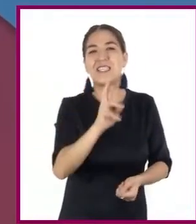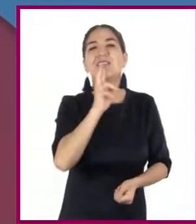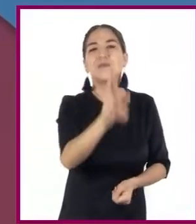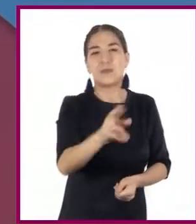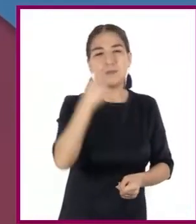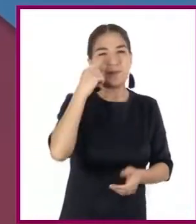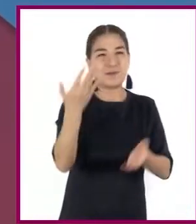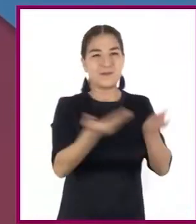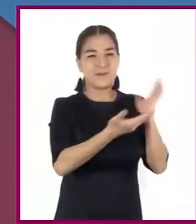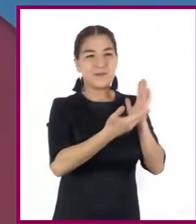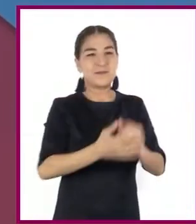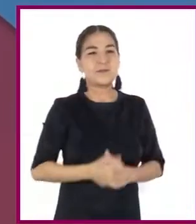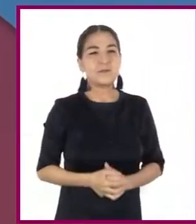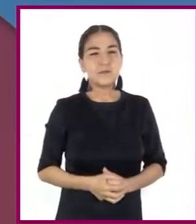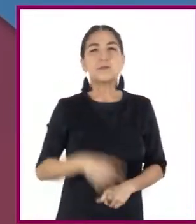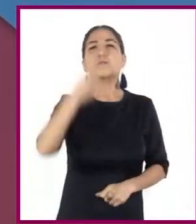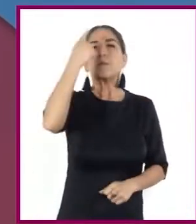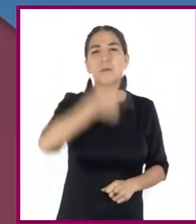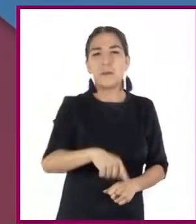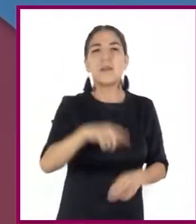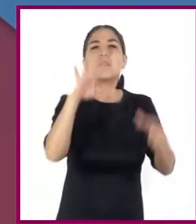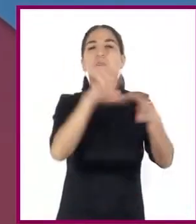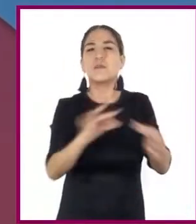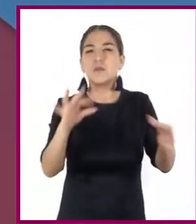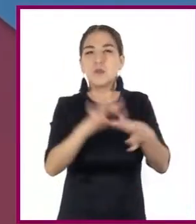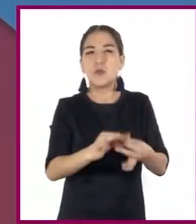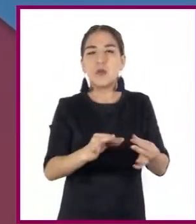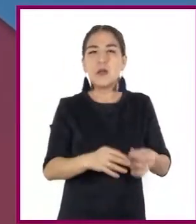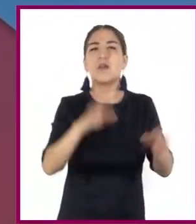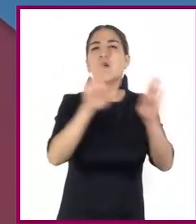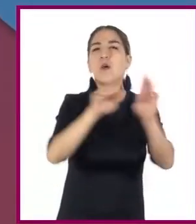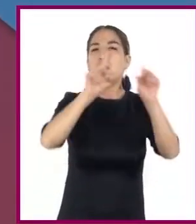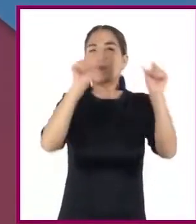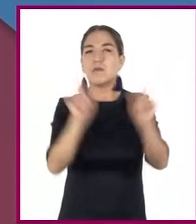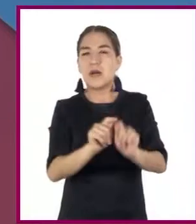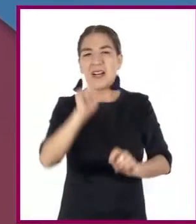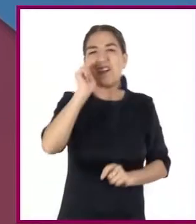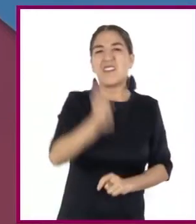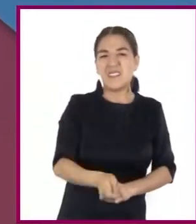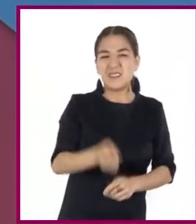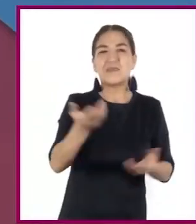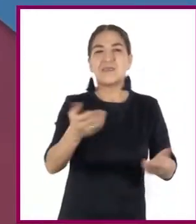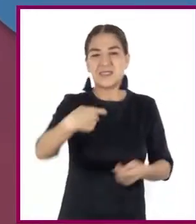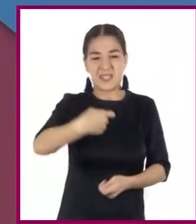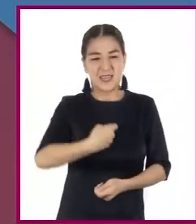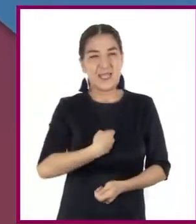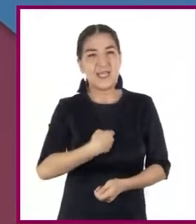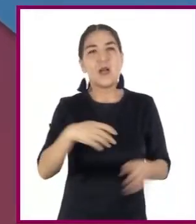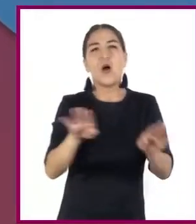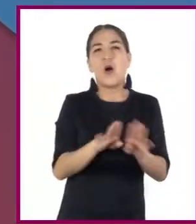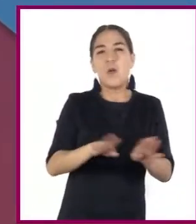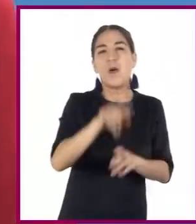fragmentos audiovisuales, los cuales explican brevemente qué es la identidad y algunas